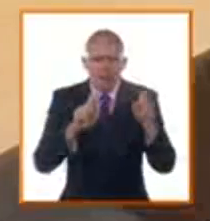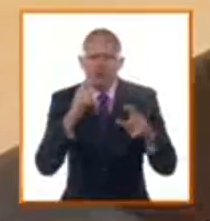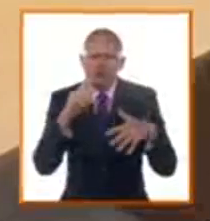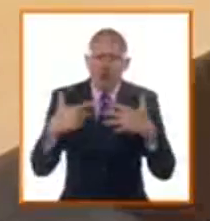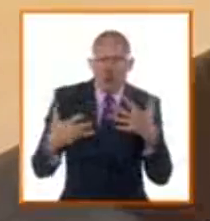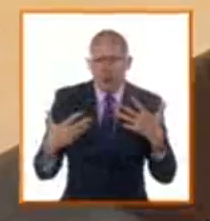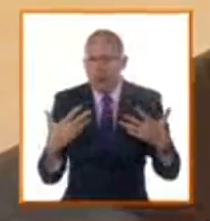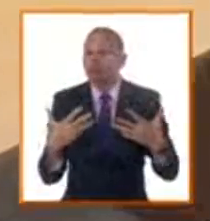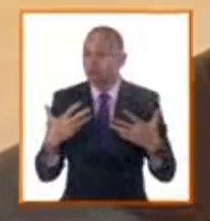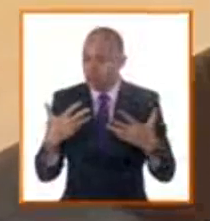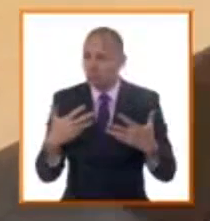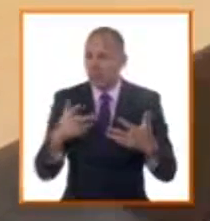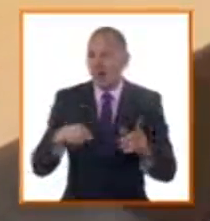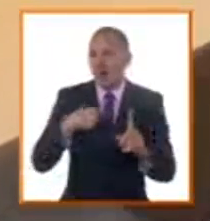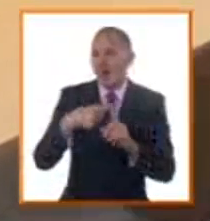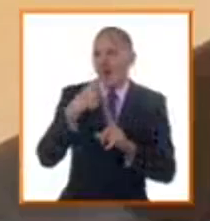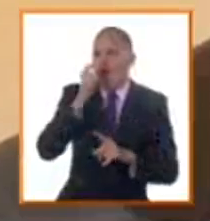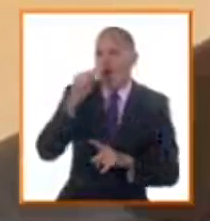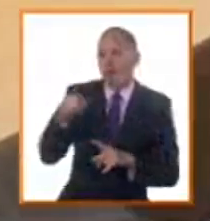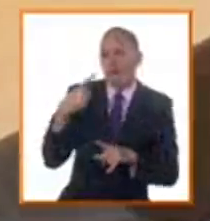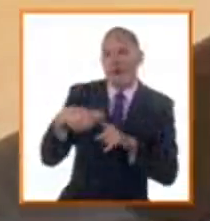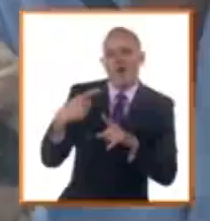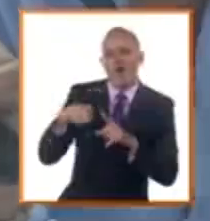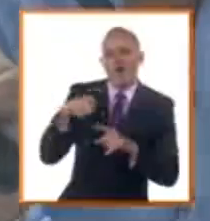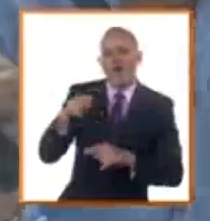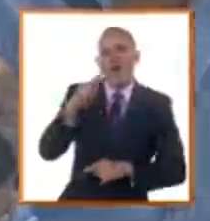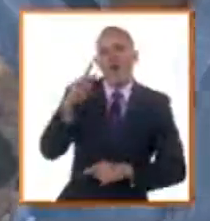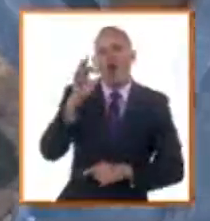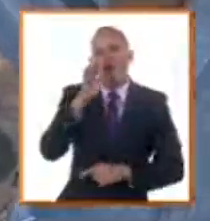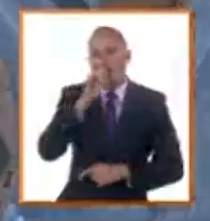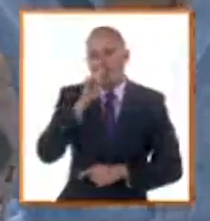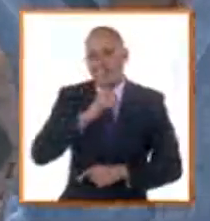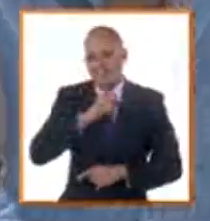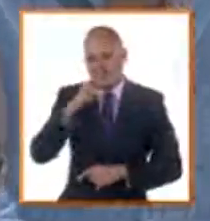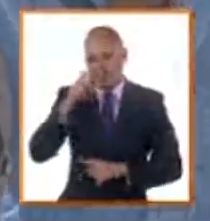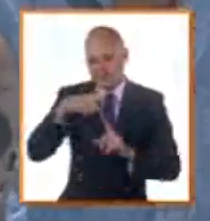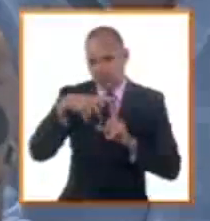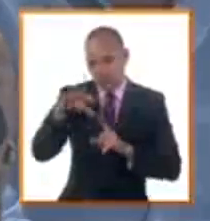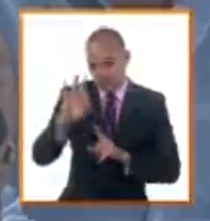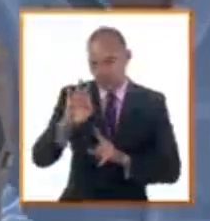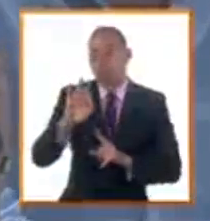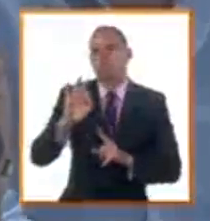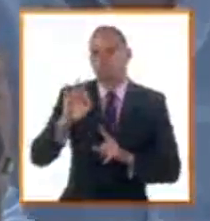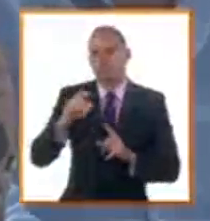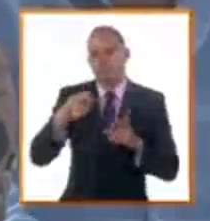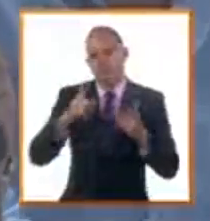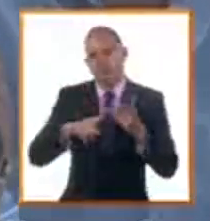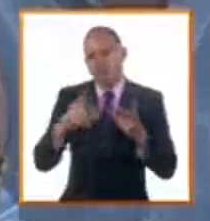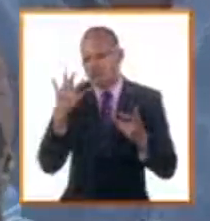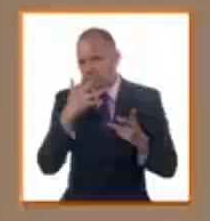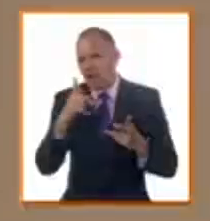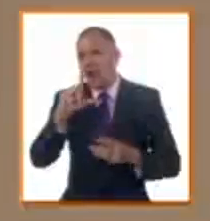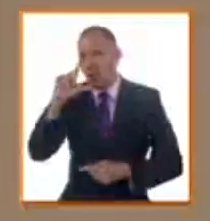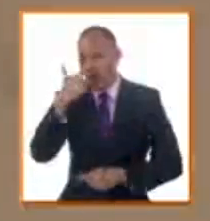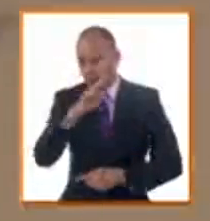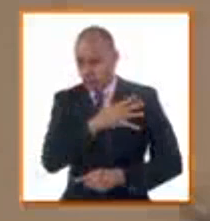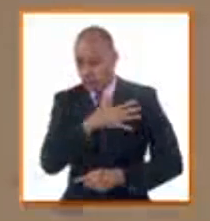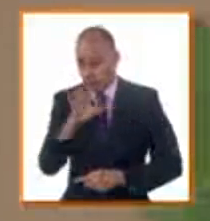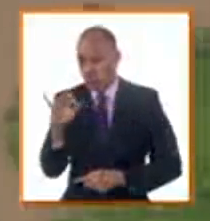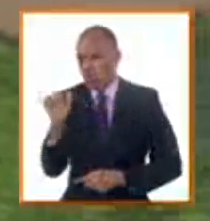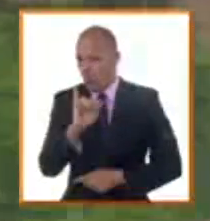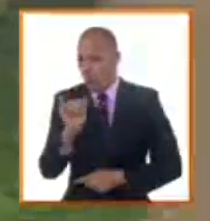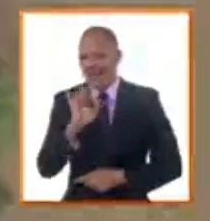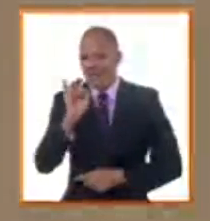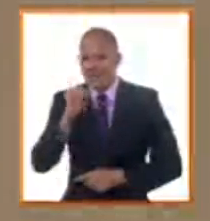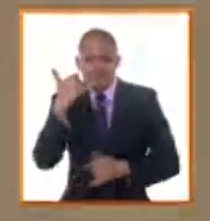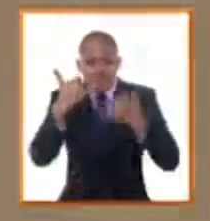Comité Central, Roberto Morales Ojeda, del presidente de la Asamblea Nacional, Esteban Lasso, y de otros dirigentes del país, quienes estuvieron